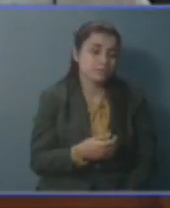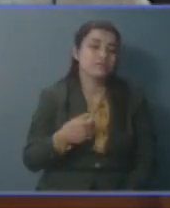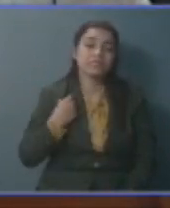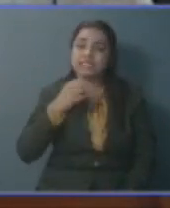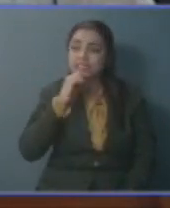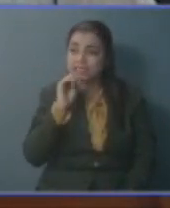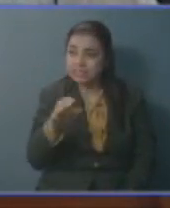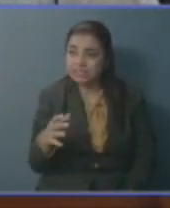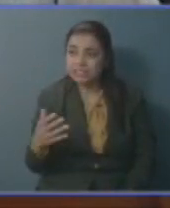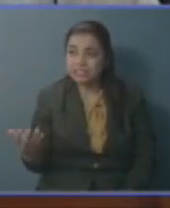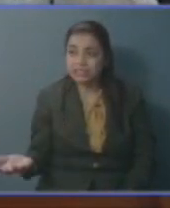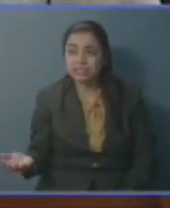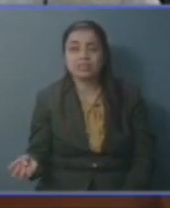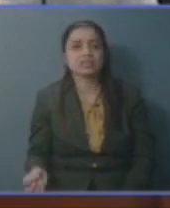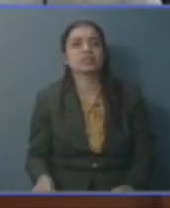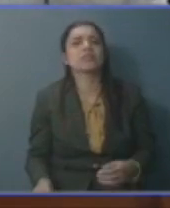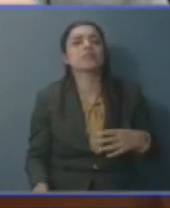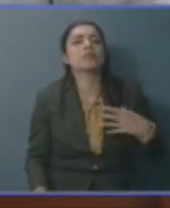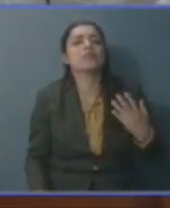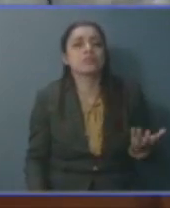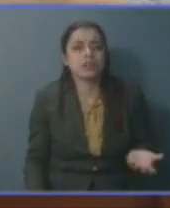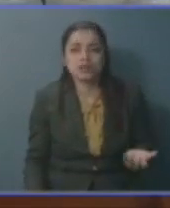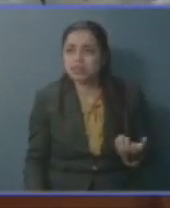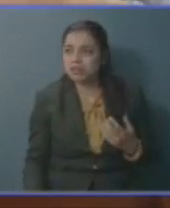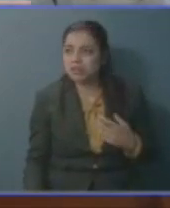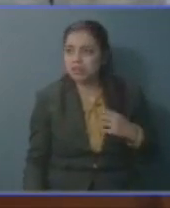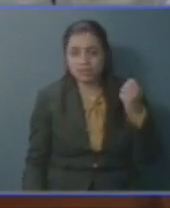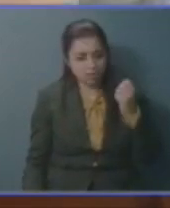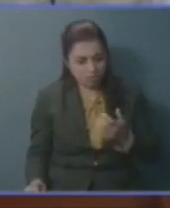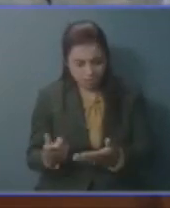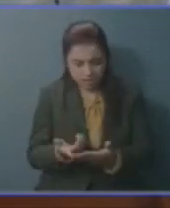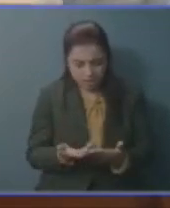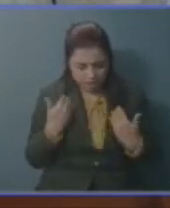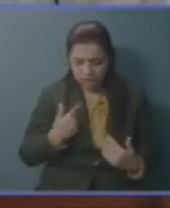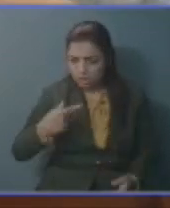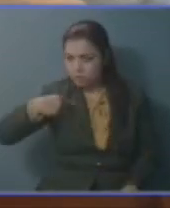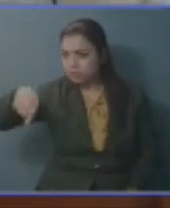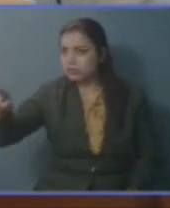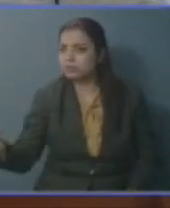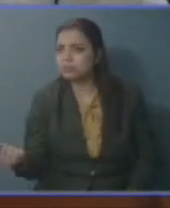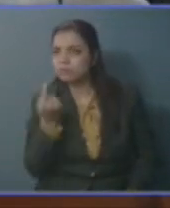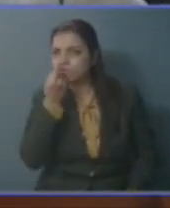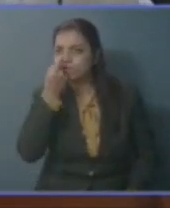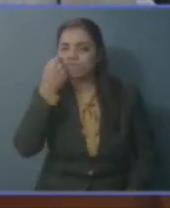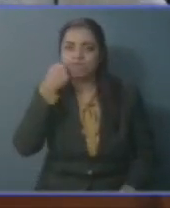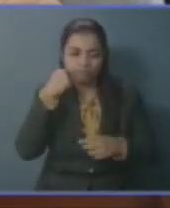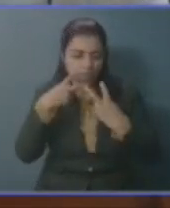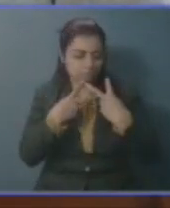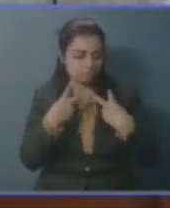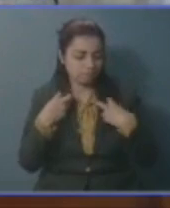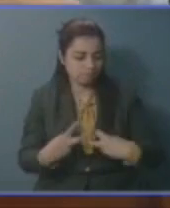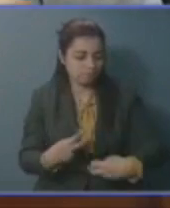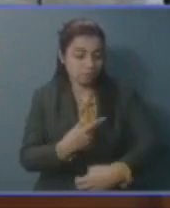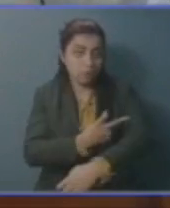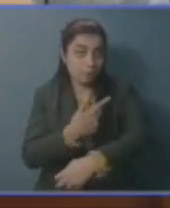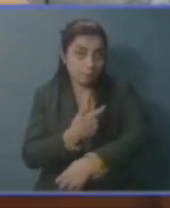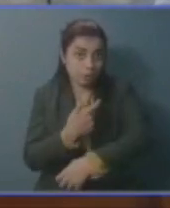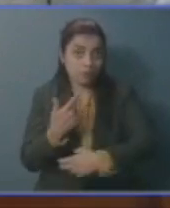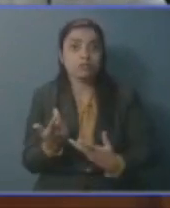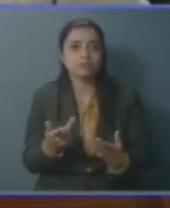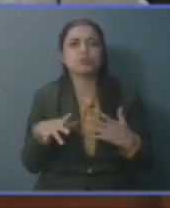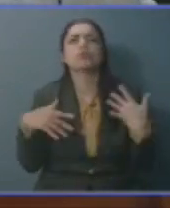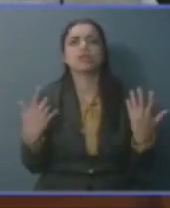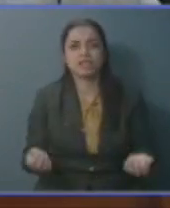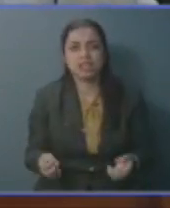otros. ¿Por qué un ciudadano no puede tener el derecho de irse a hacer una prueba? ¿Por qué no se hacen pruebas